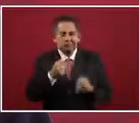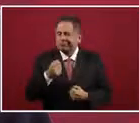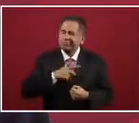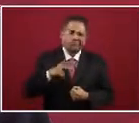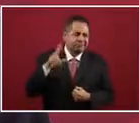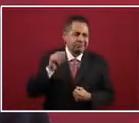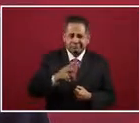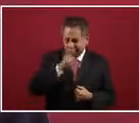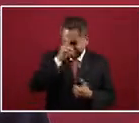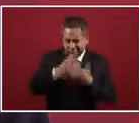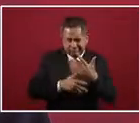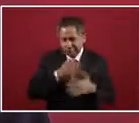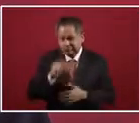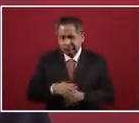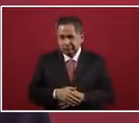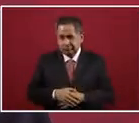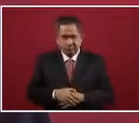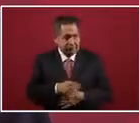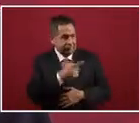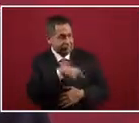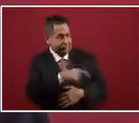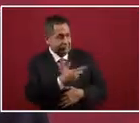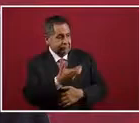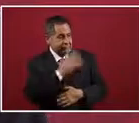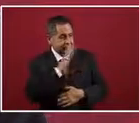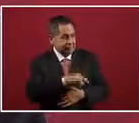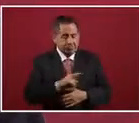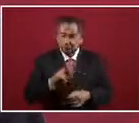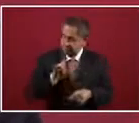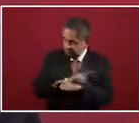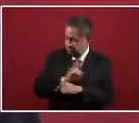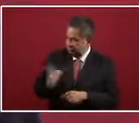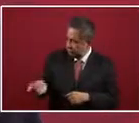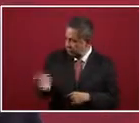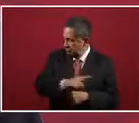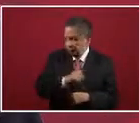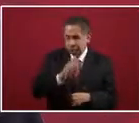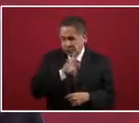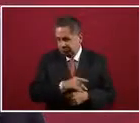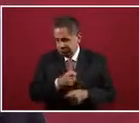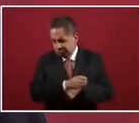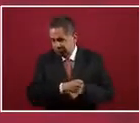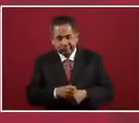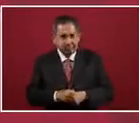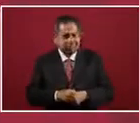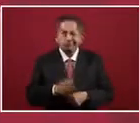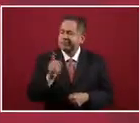No creo que el mal deba enfrentarse con el mal.